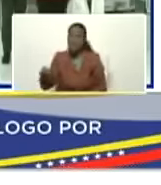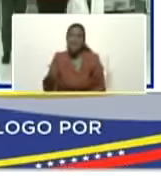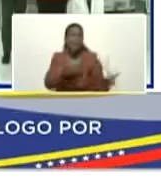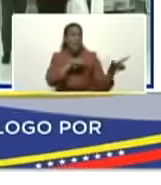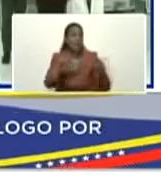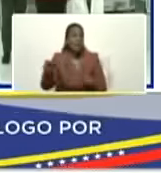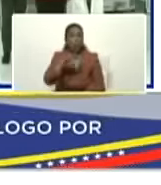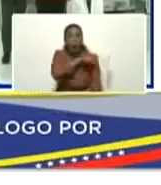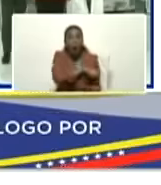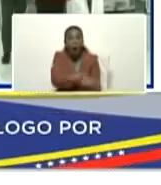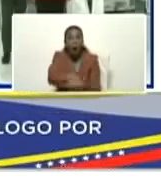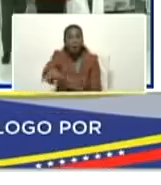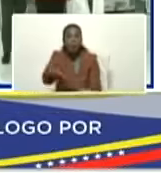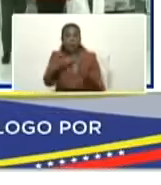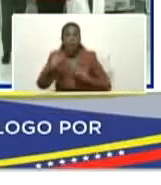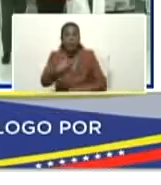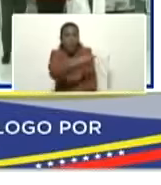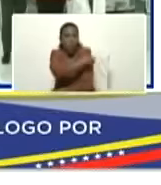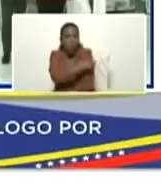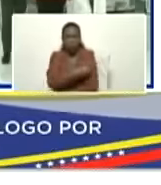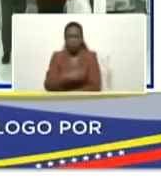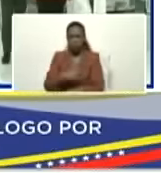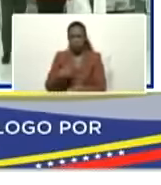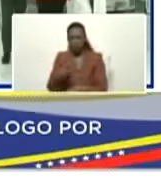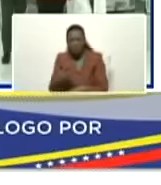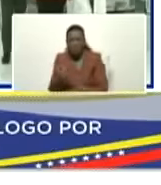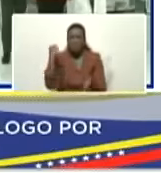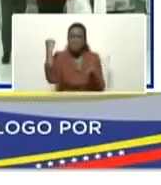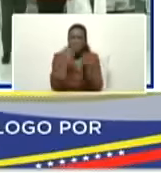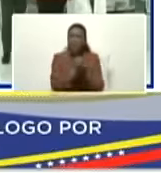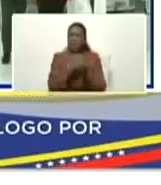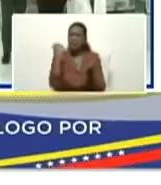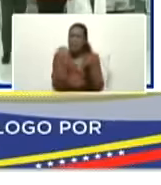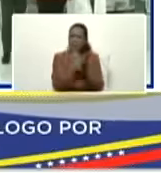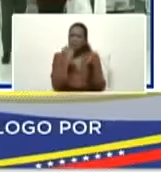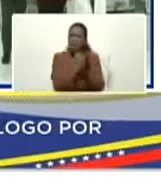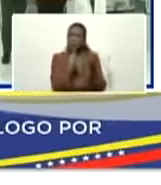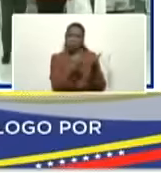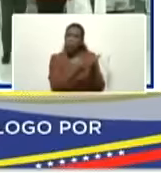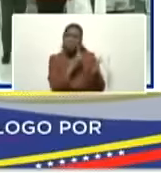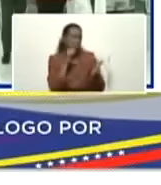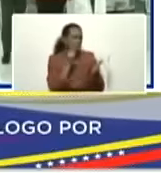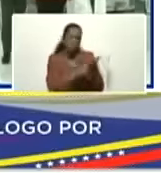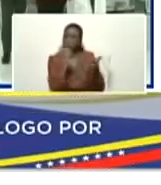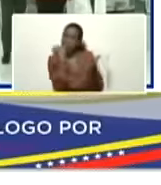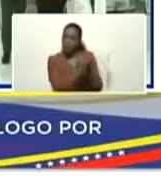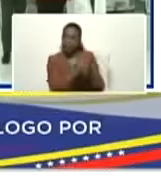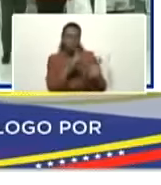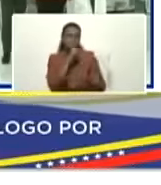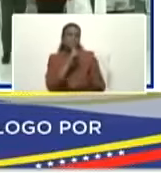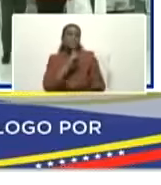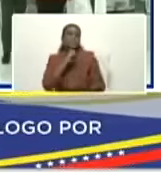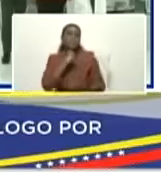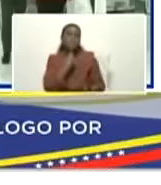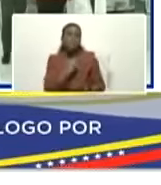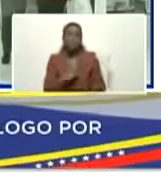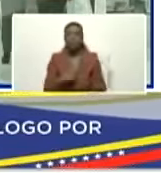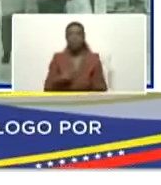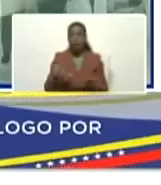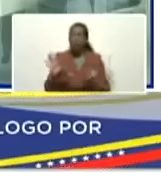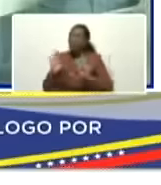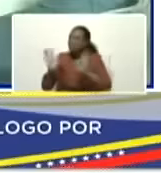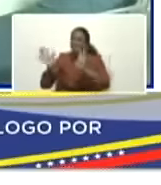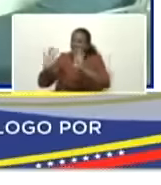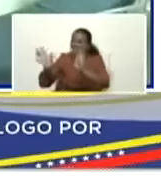listos los aviones y nos traen las vacunas. De la marca tal, marca tal. No voy a decir las marcas ahorita. Yo le dije, no,